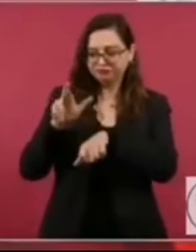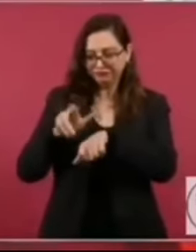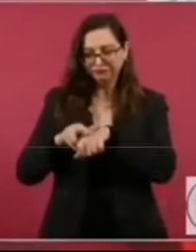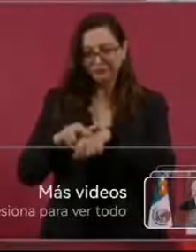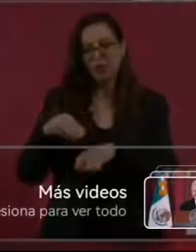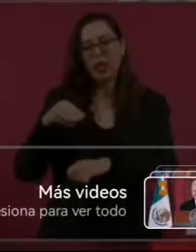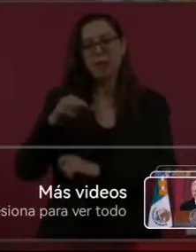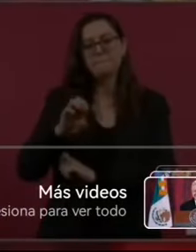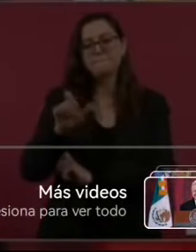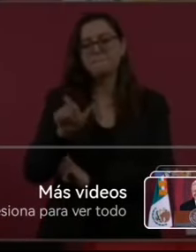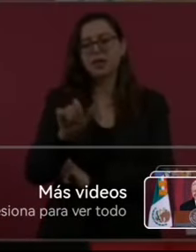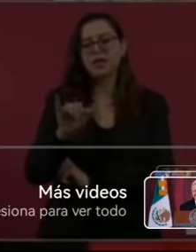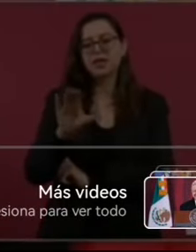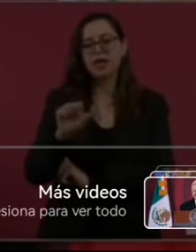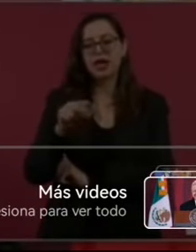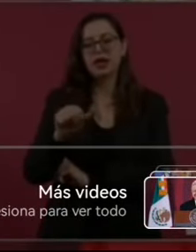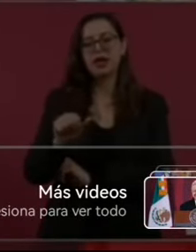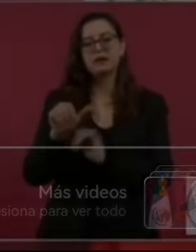que